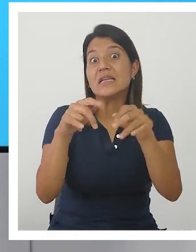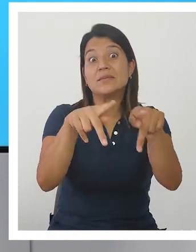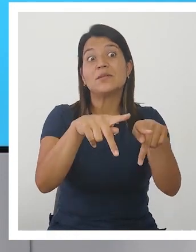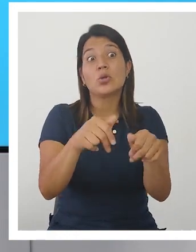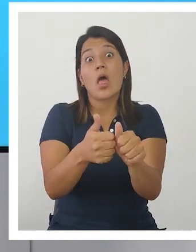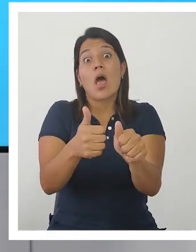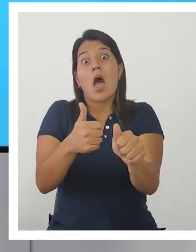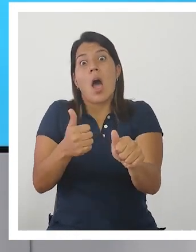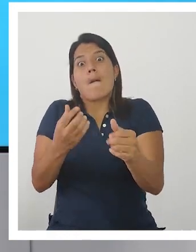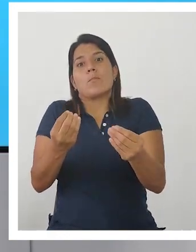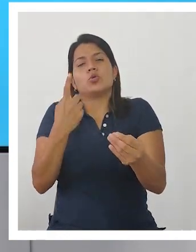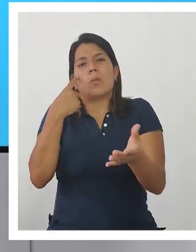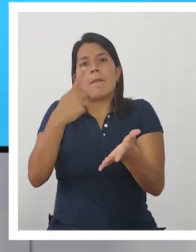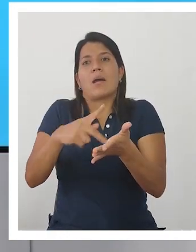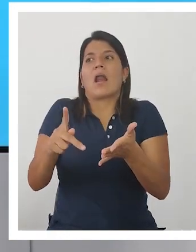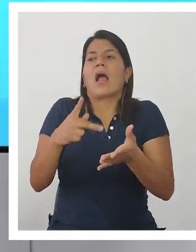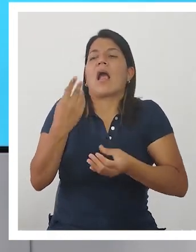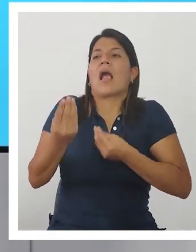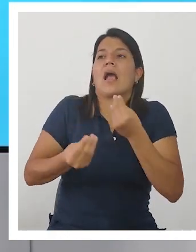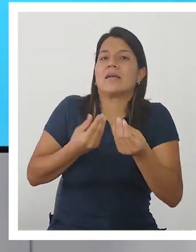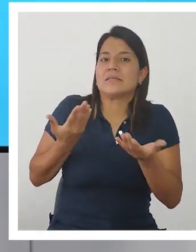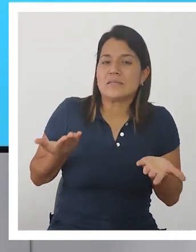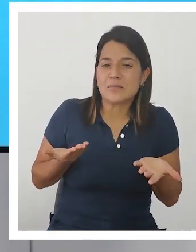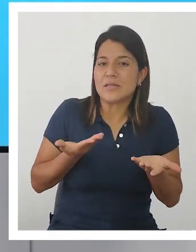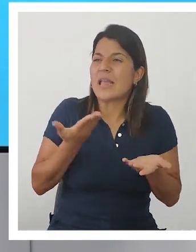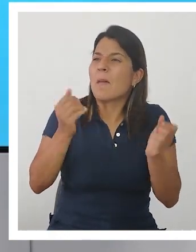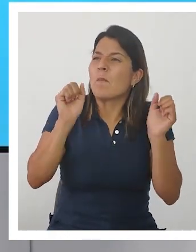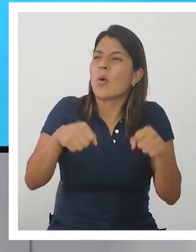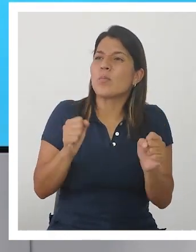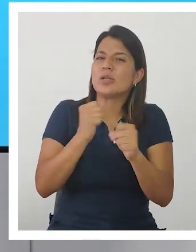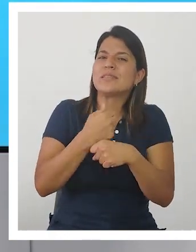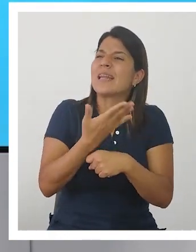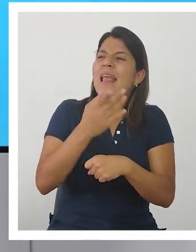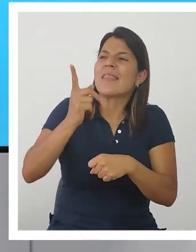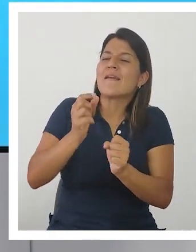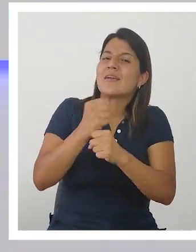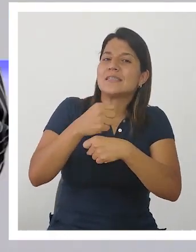hacemos? ¿Qué se puede hacer? ¿Qué tiene que hacer el Banco Central?